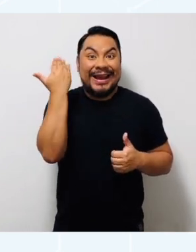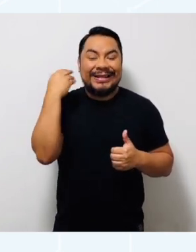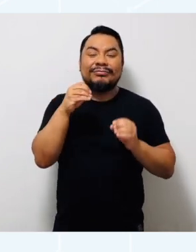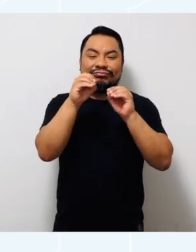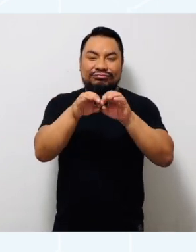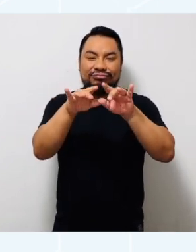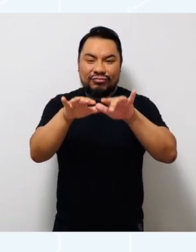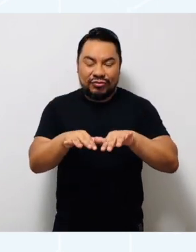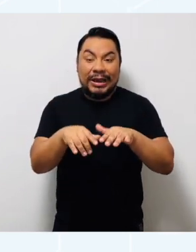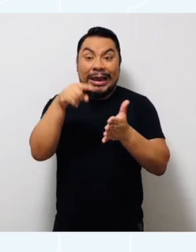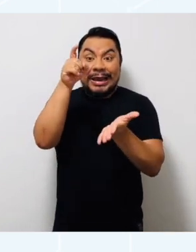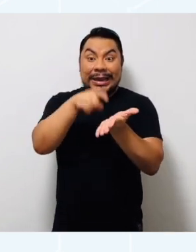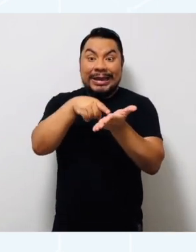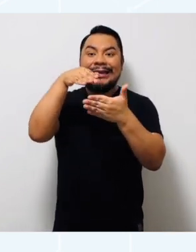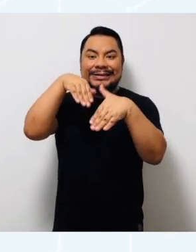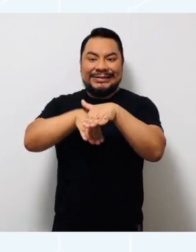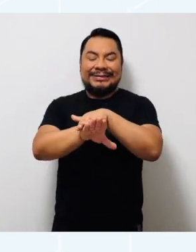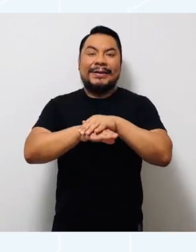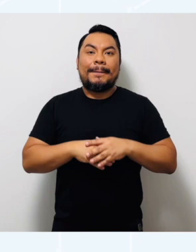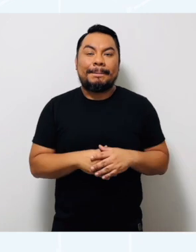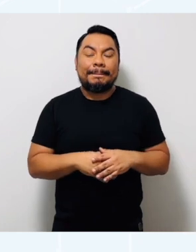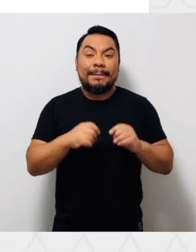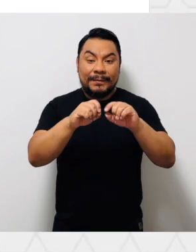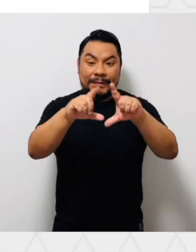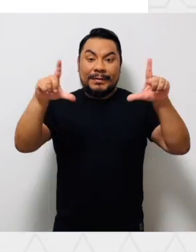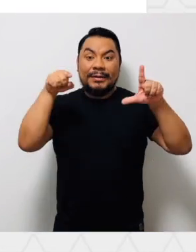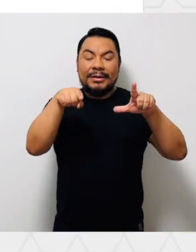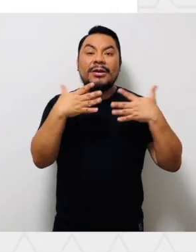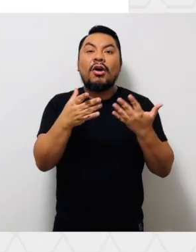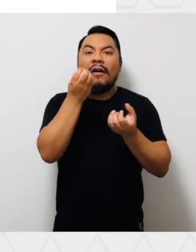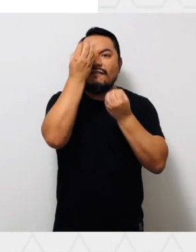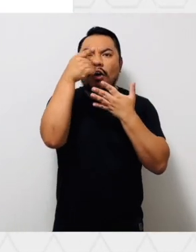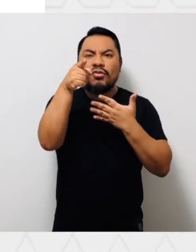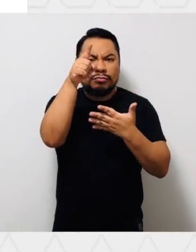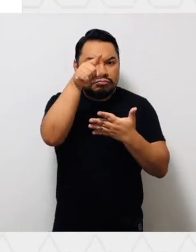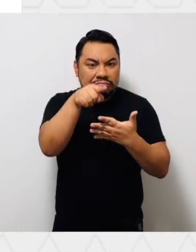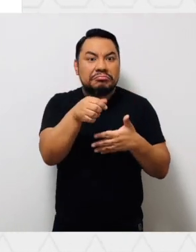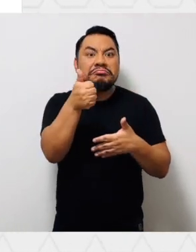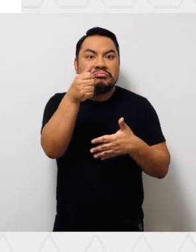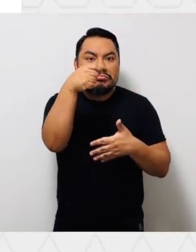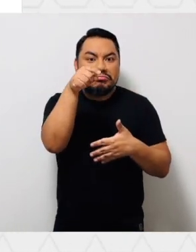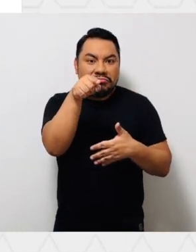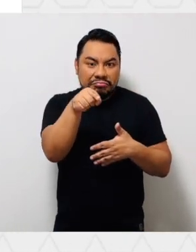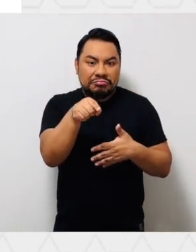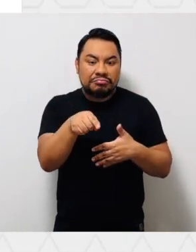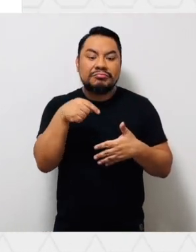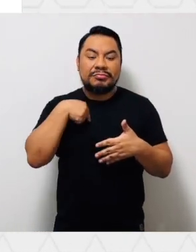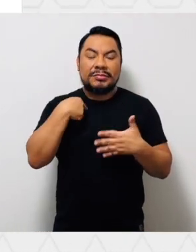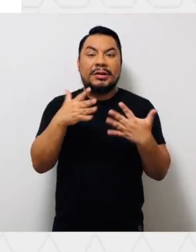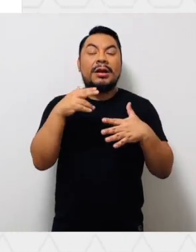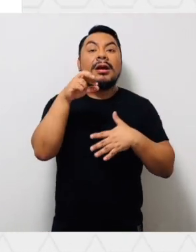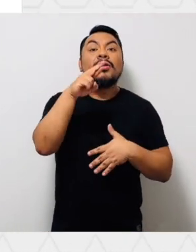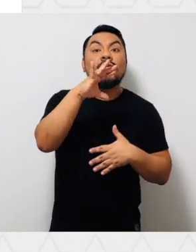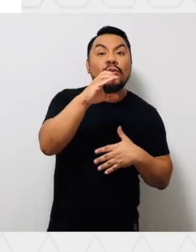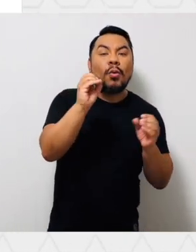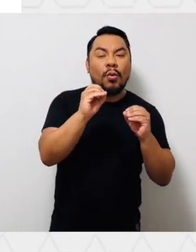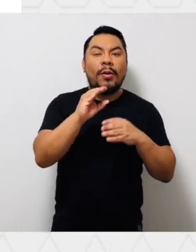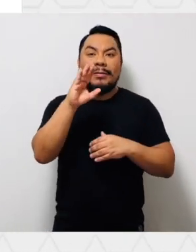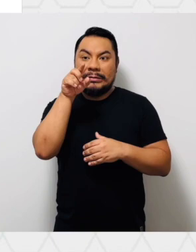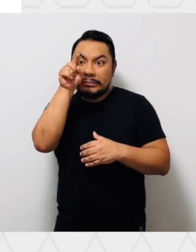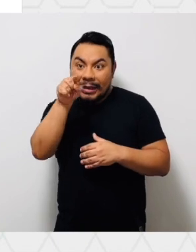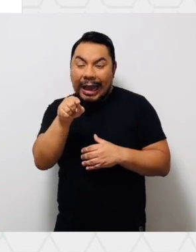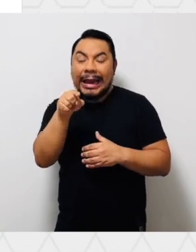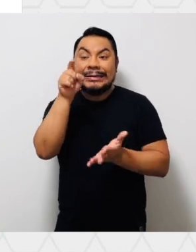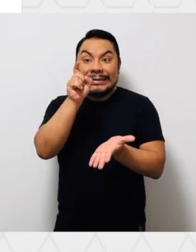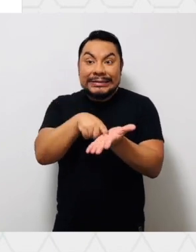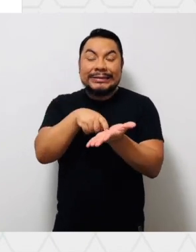contraseña. Luego, dale clic a ingresar. Verifica tus datos generales e indica si perteneces al registro RUP o